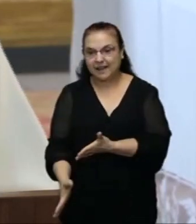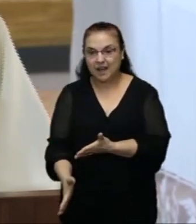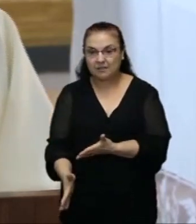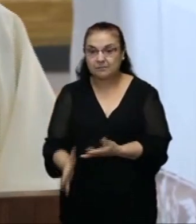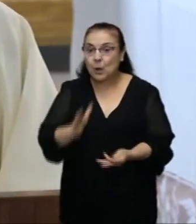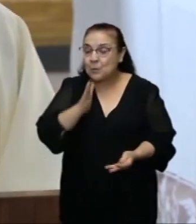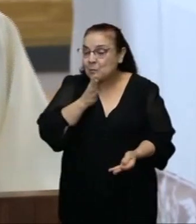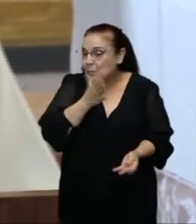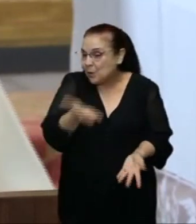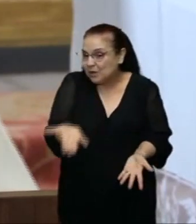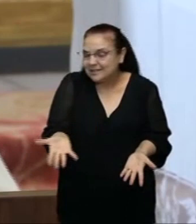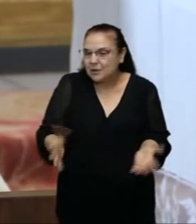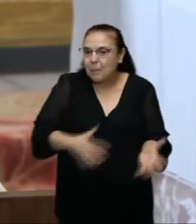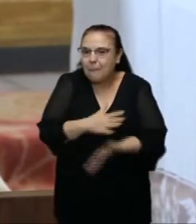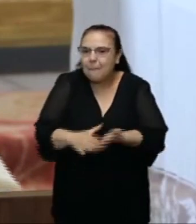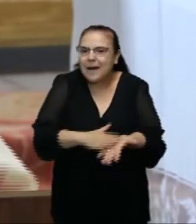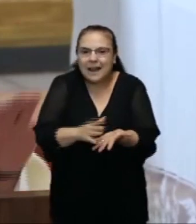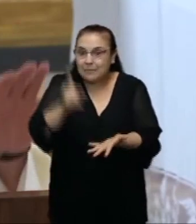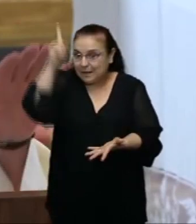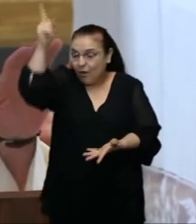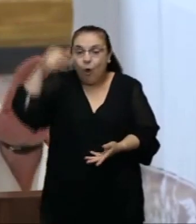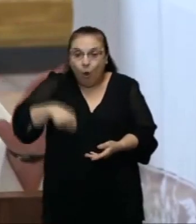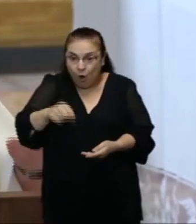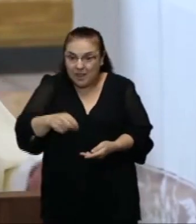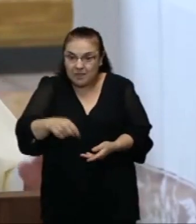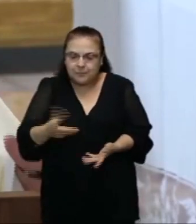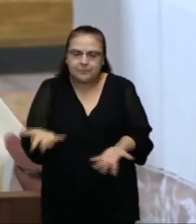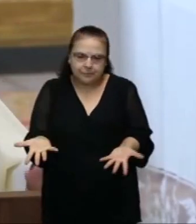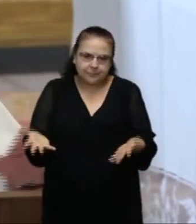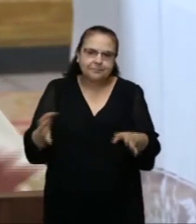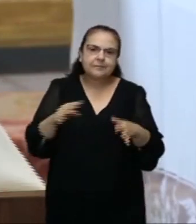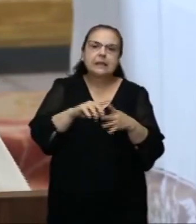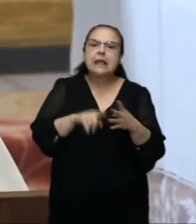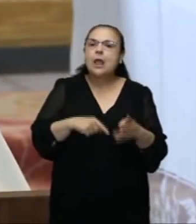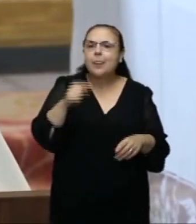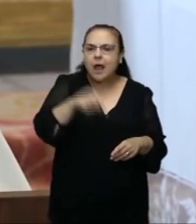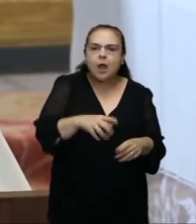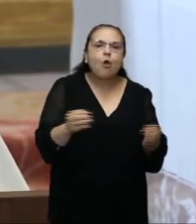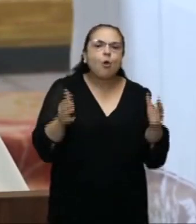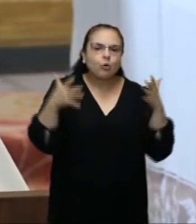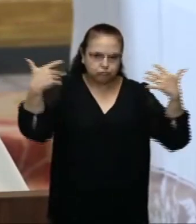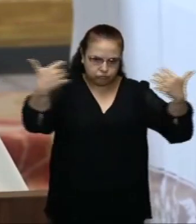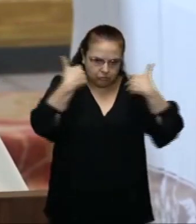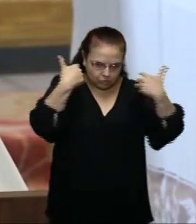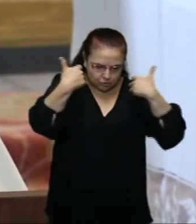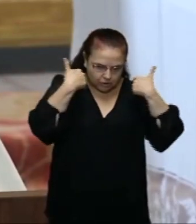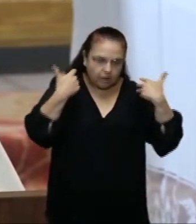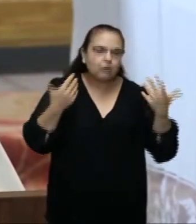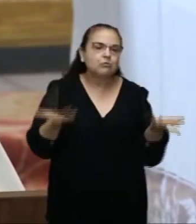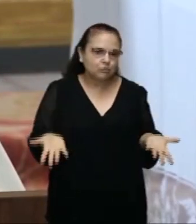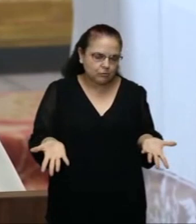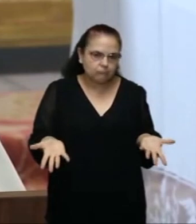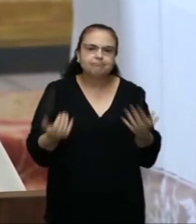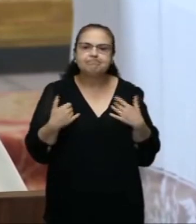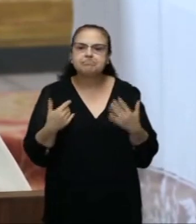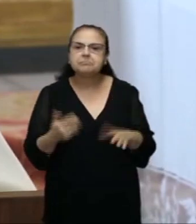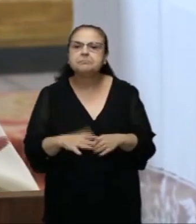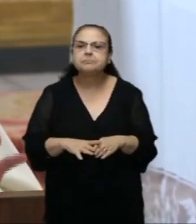lo tanto, la palabra de Dios de hoy, por una parte, nos da consejos prácticos, como dice Pablo a